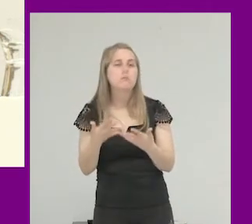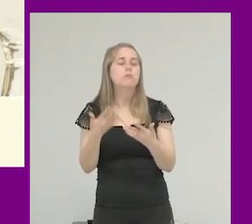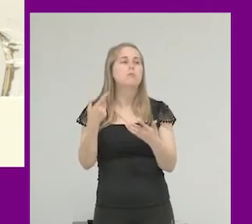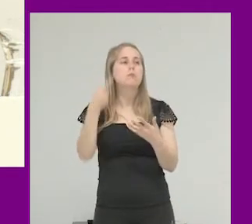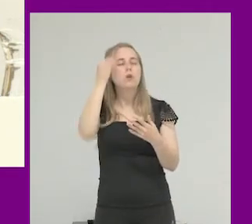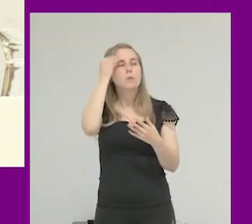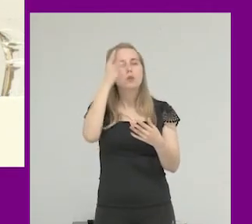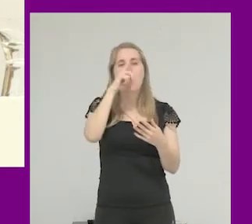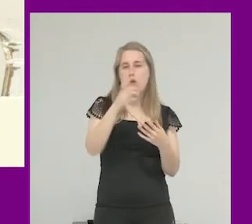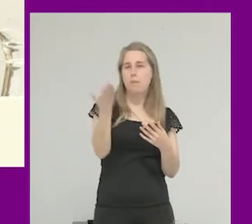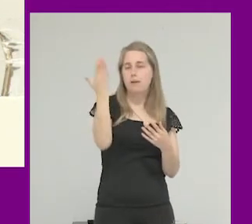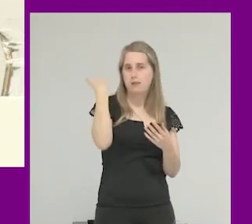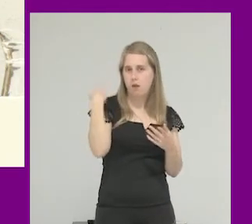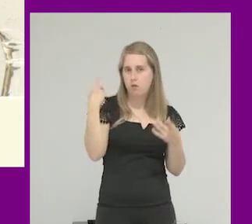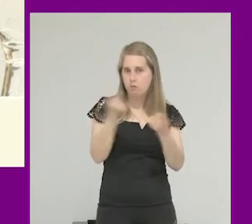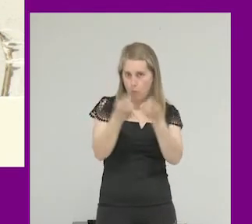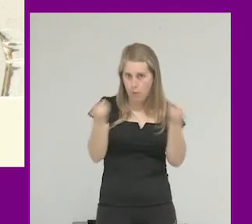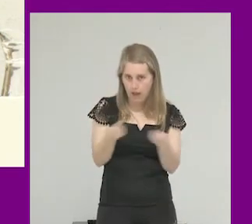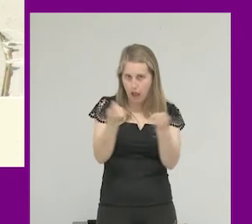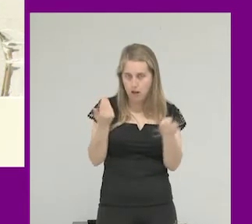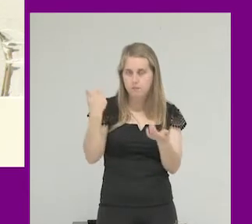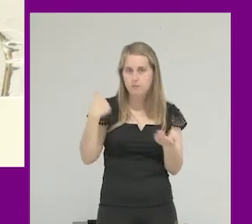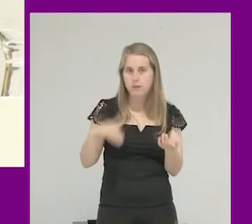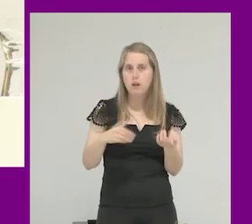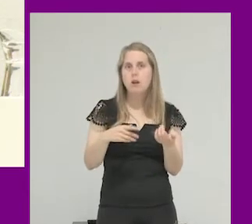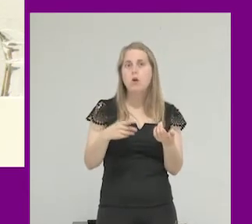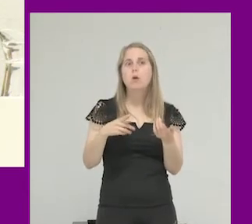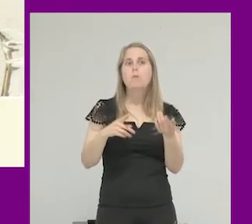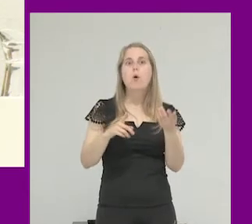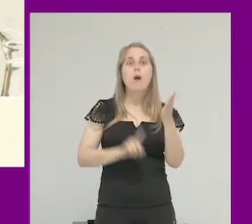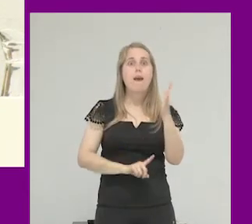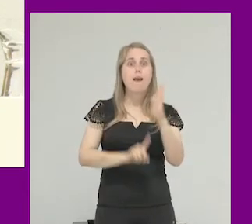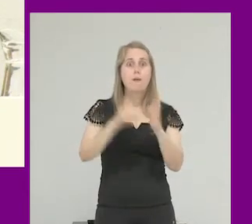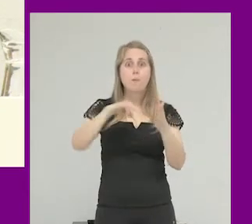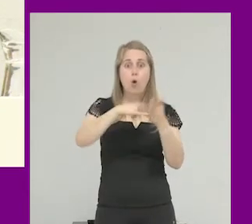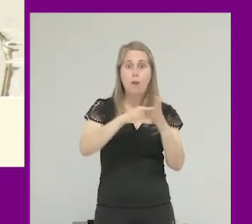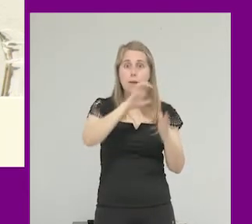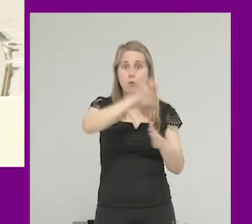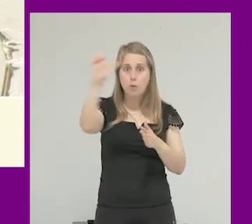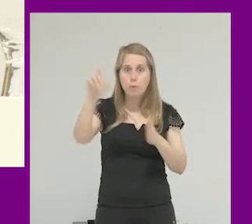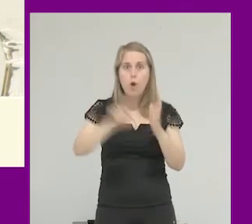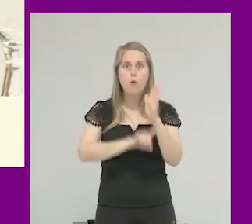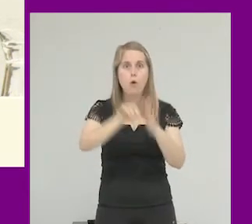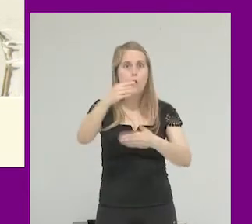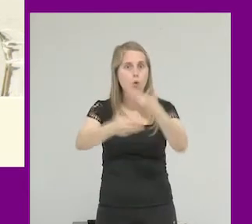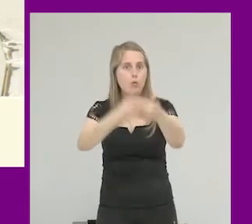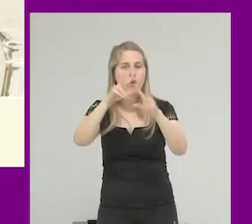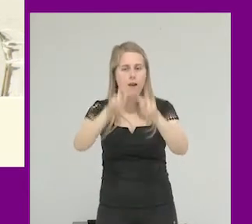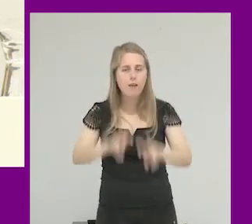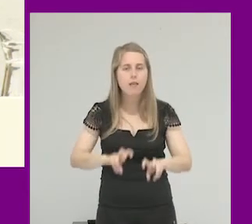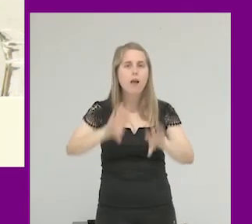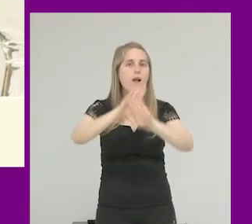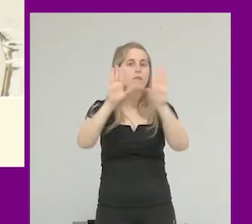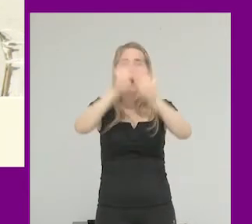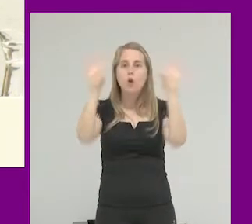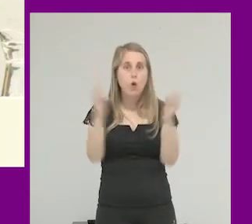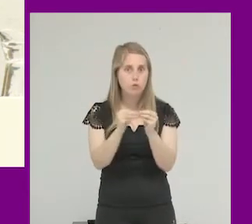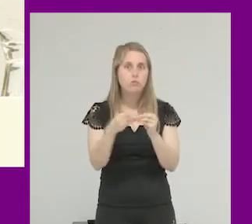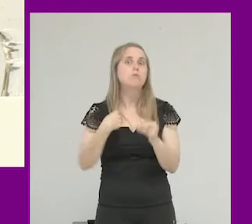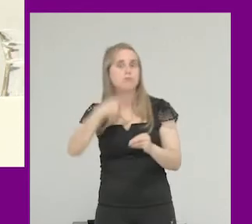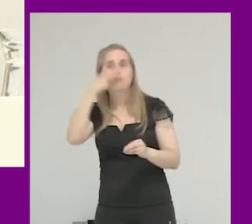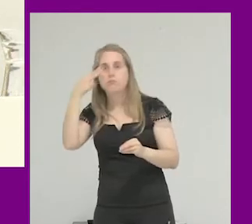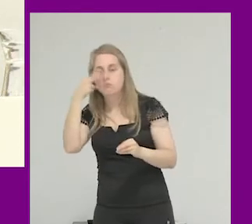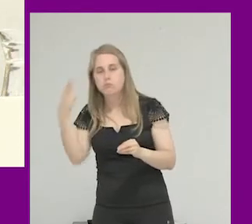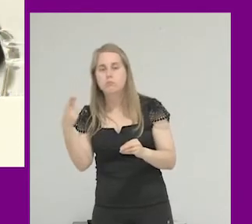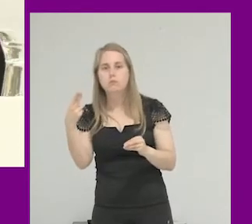creo que el año pasado, en el que analiza la evolución de estos programas europeos y llega a la conclusión, que a mí me parece muy interesante,